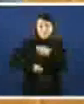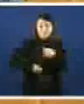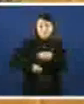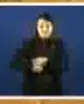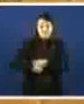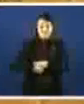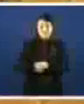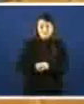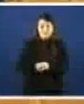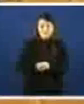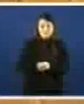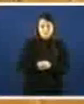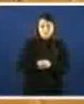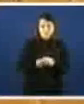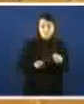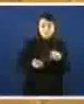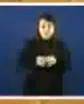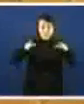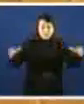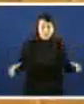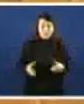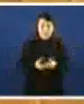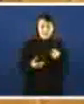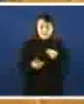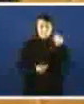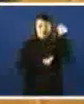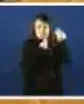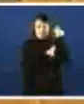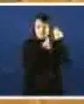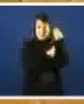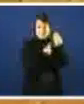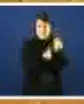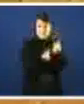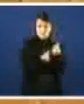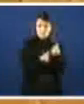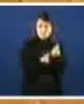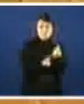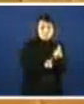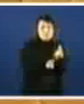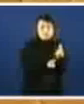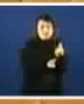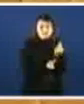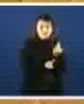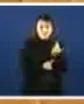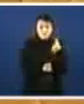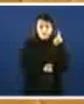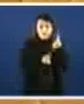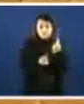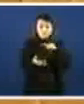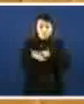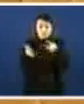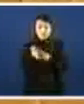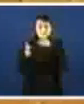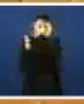aprobada. Que se considere que en algo razonamos e que, polo tanto, que algo é perfectible. Que o proxecto de orzamento